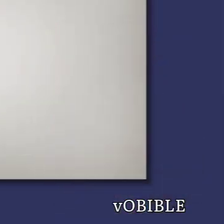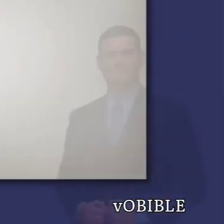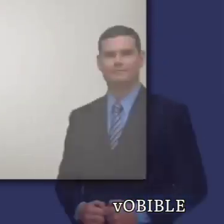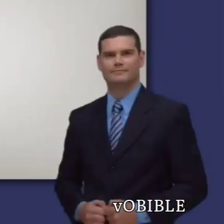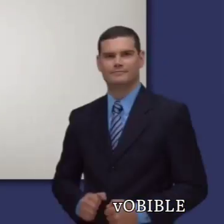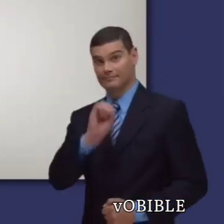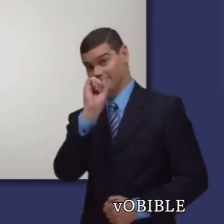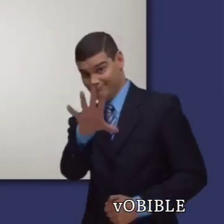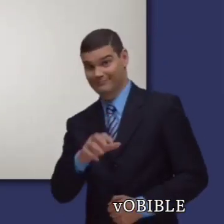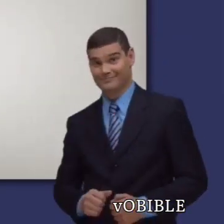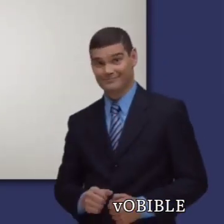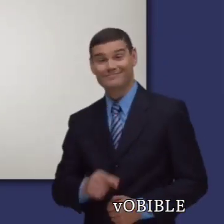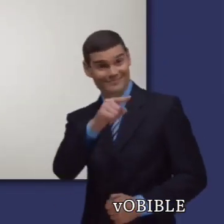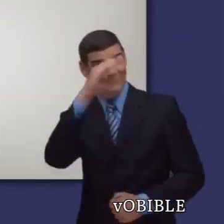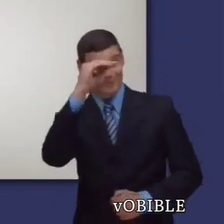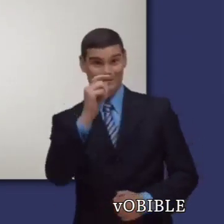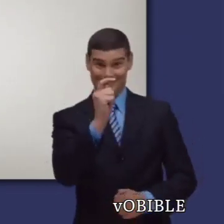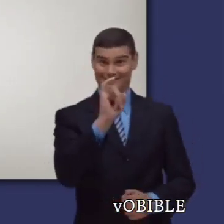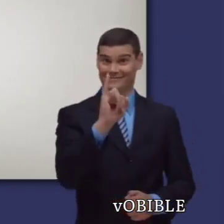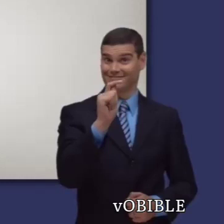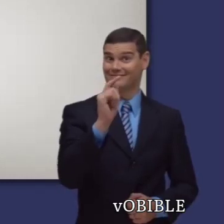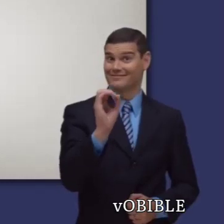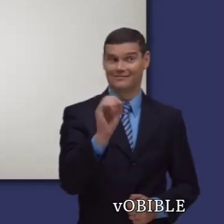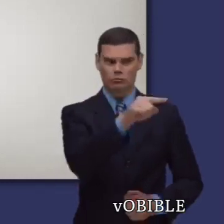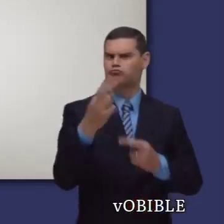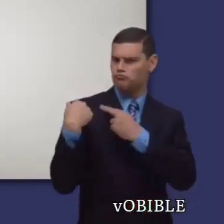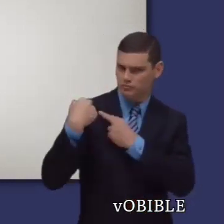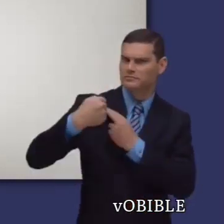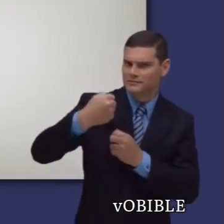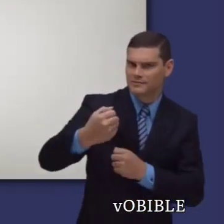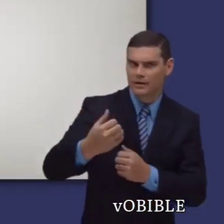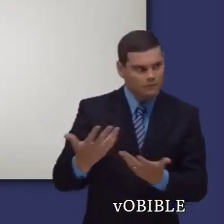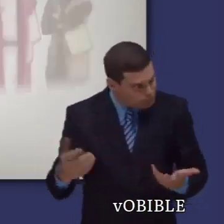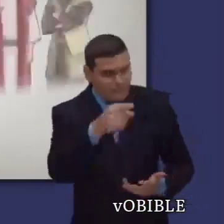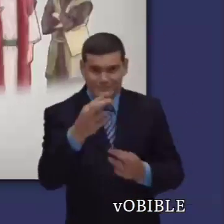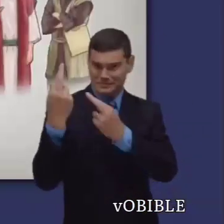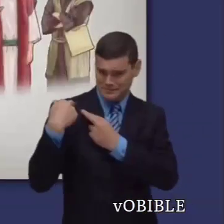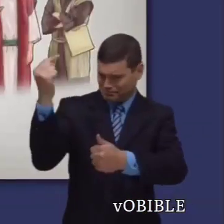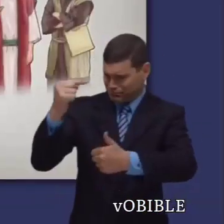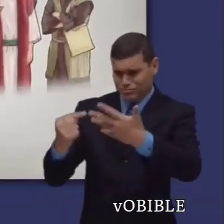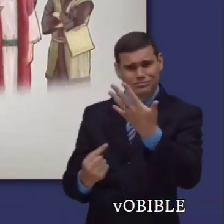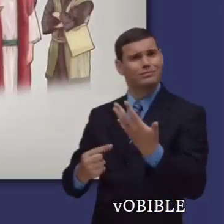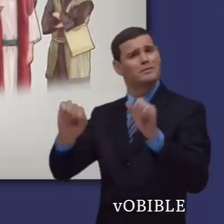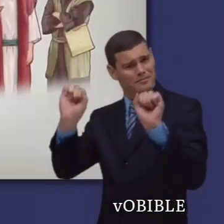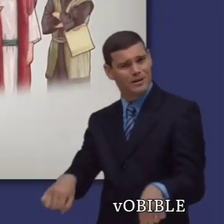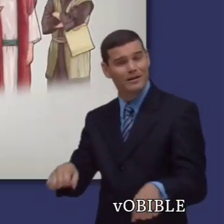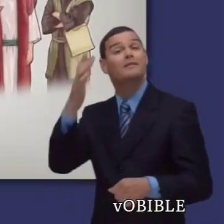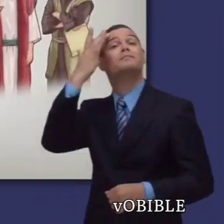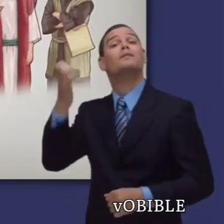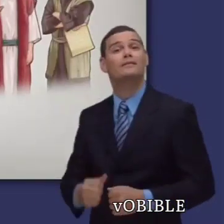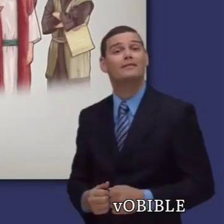¿Lo sabía? Tito ya había demostrado ser un superintendente cristiano al que se le podían encargar